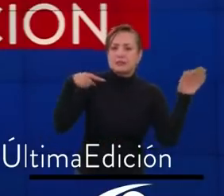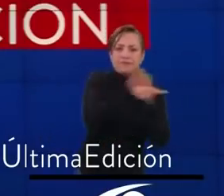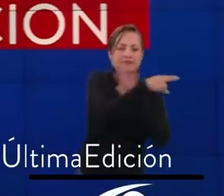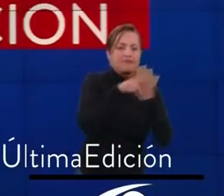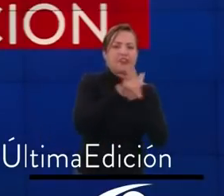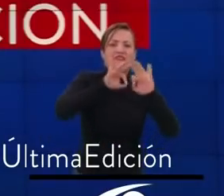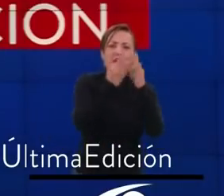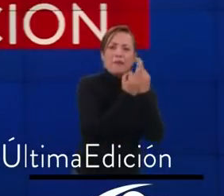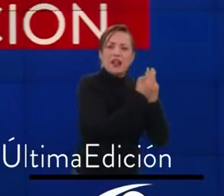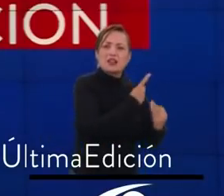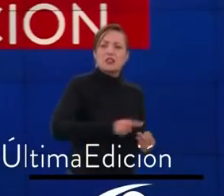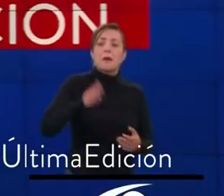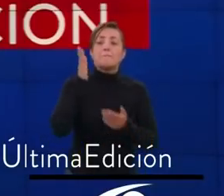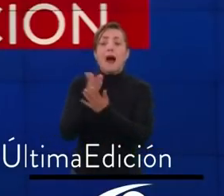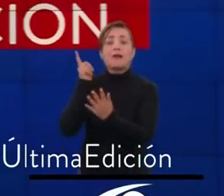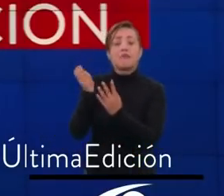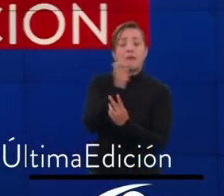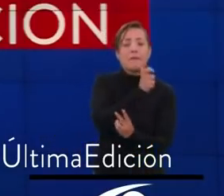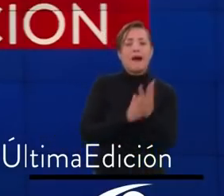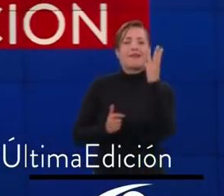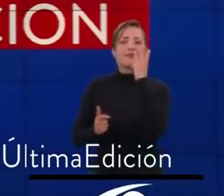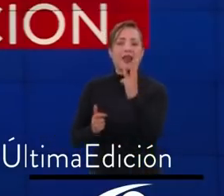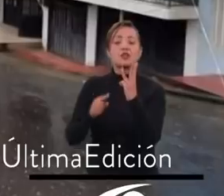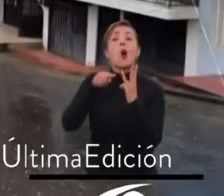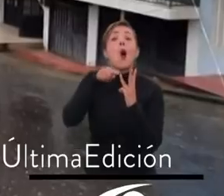de tres personas, entre ellas un líder social.